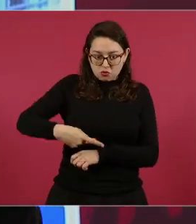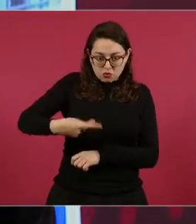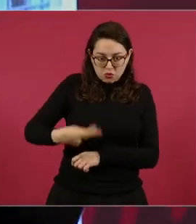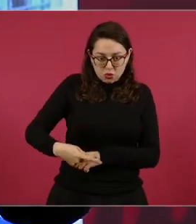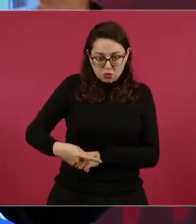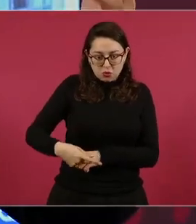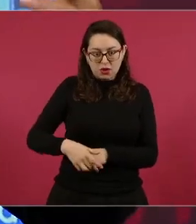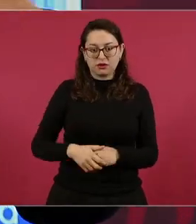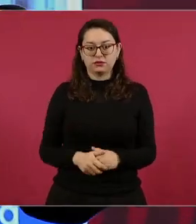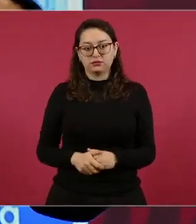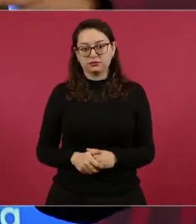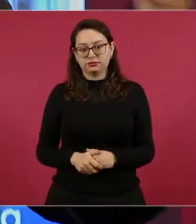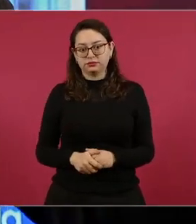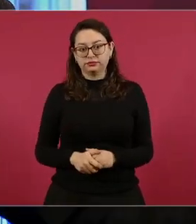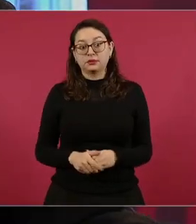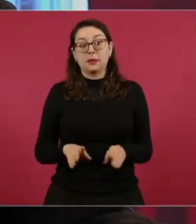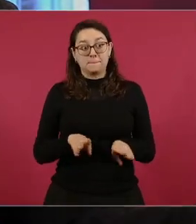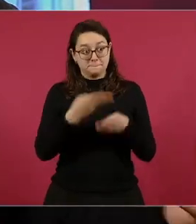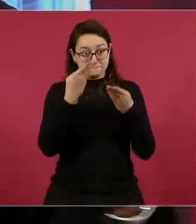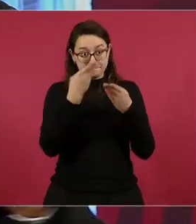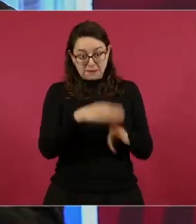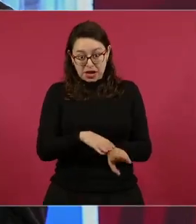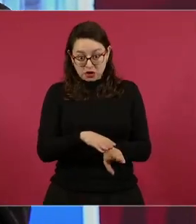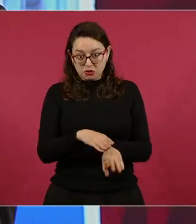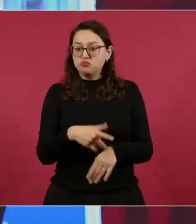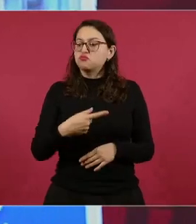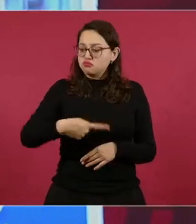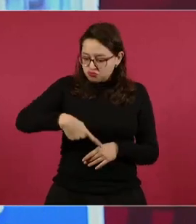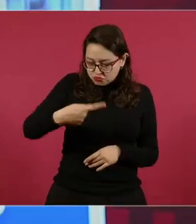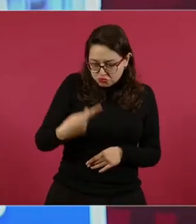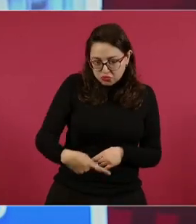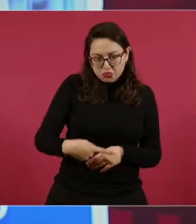tenía la mayoría de los bancos.